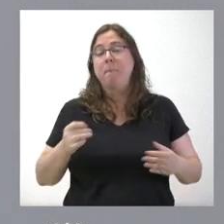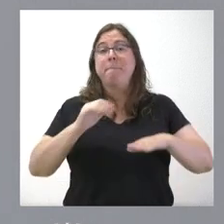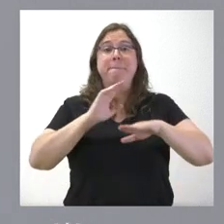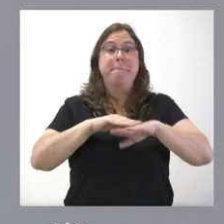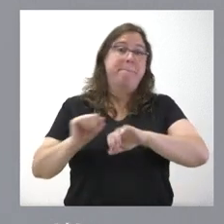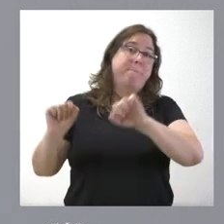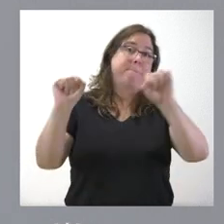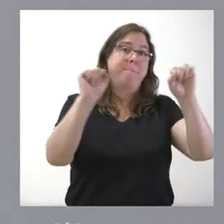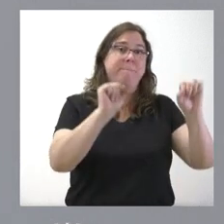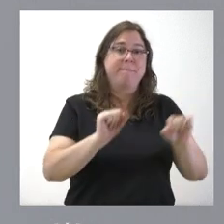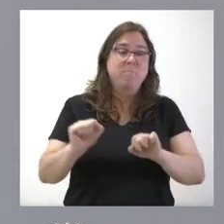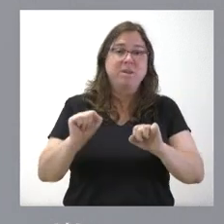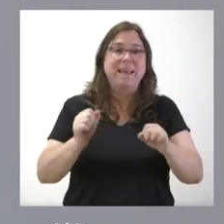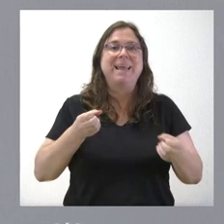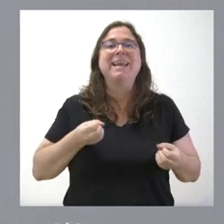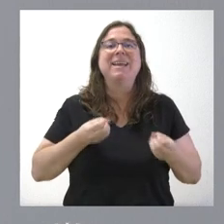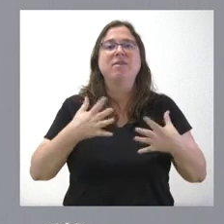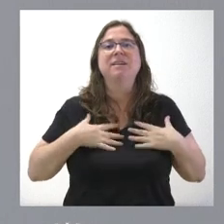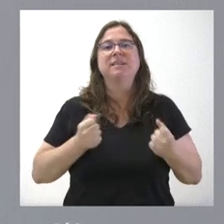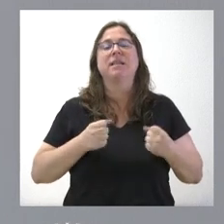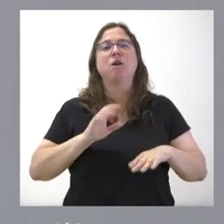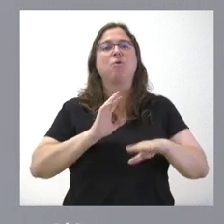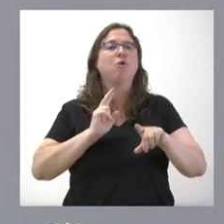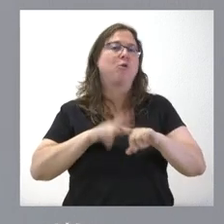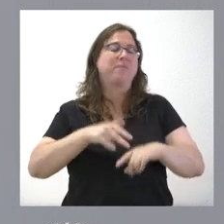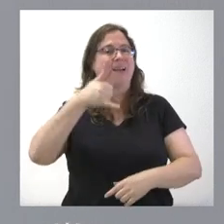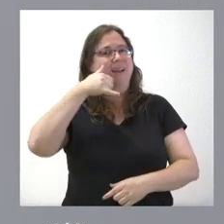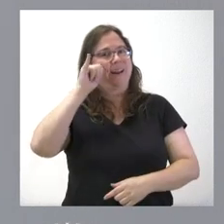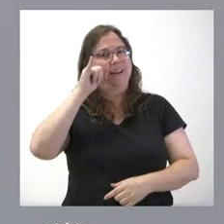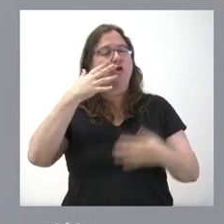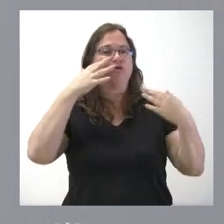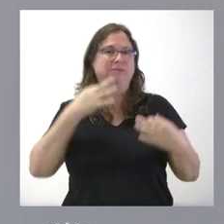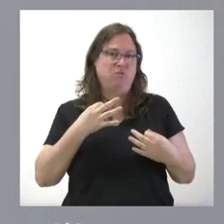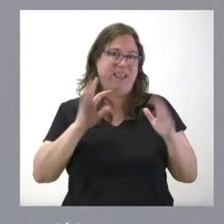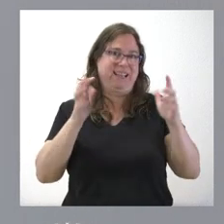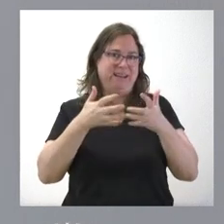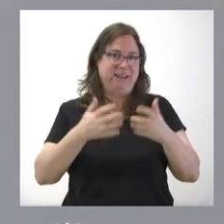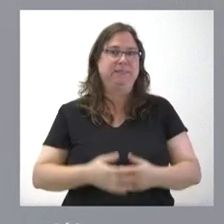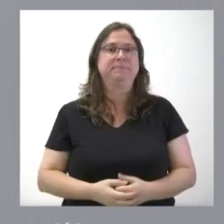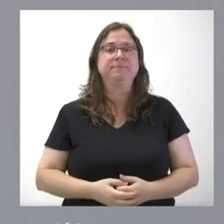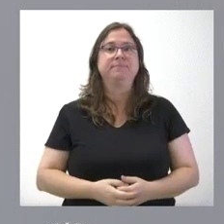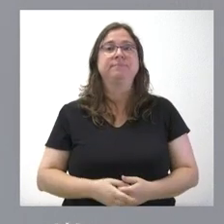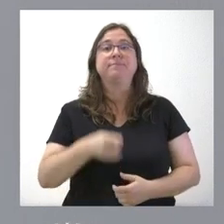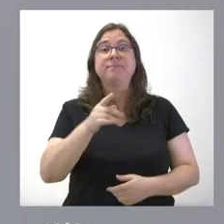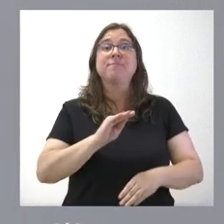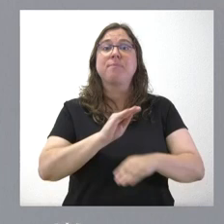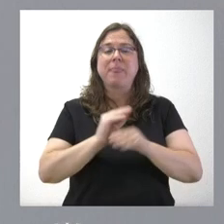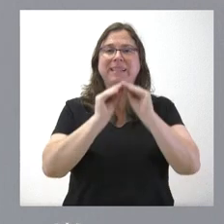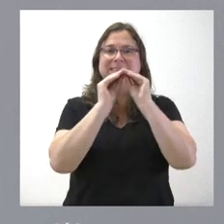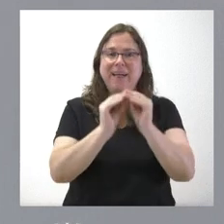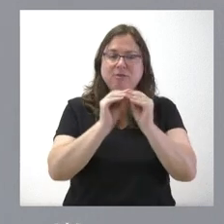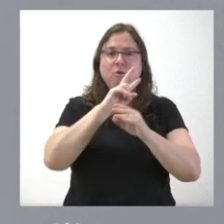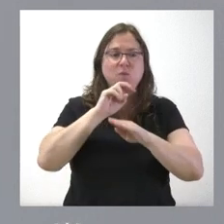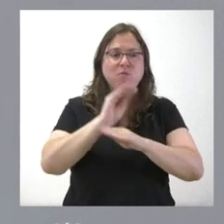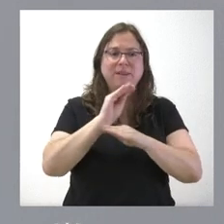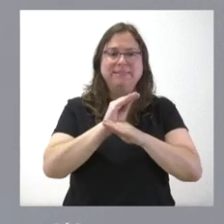proteger la información sanitaria frente a los riesgos de la ciberseguridad es el suministro instalación y mantenimiento